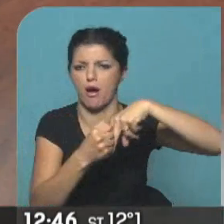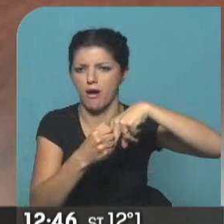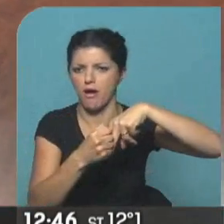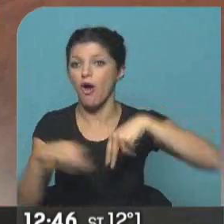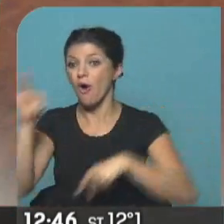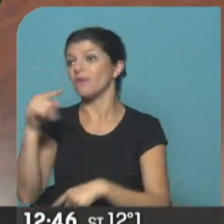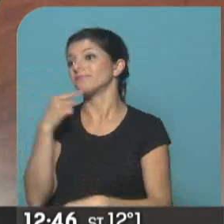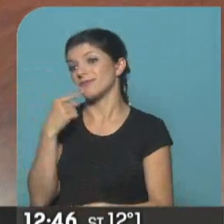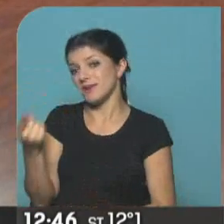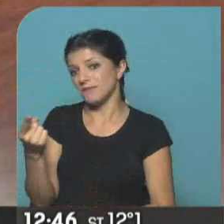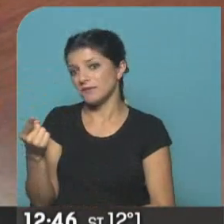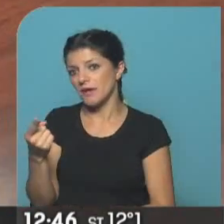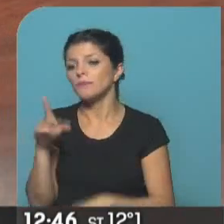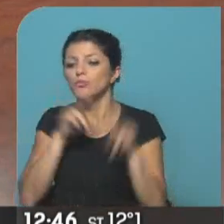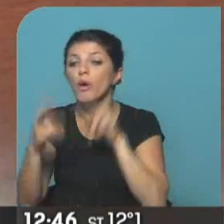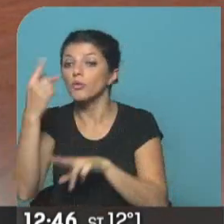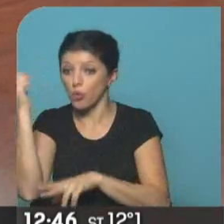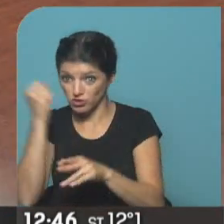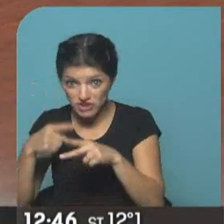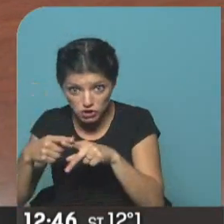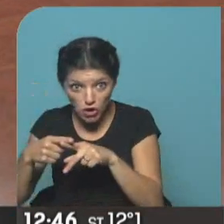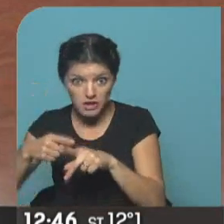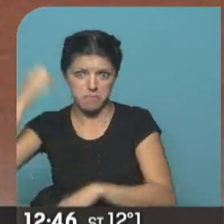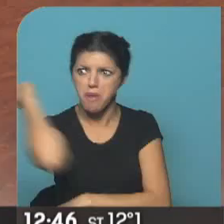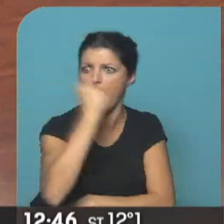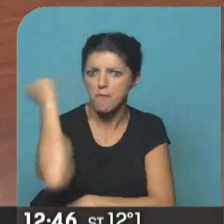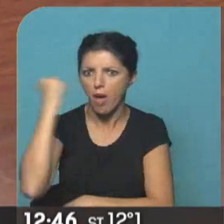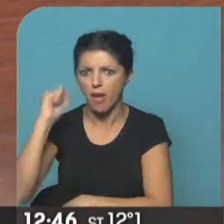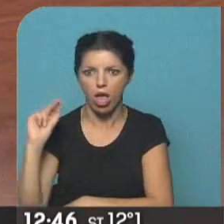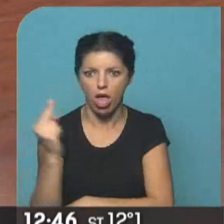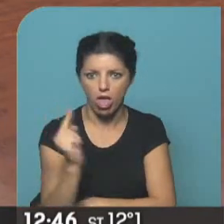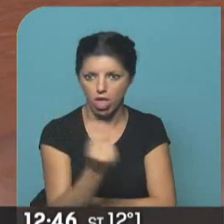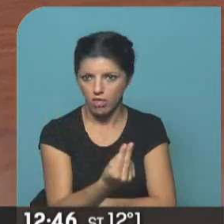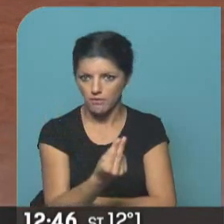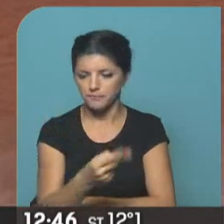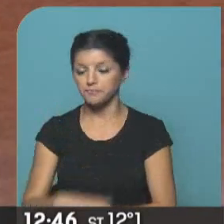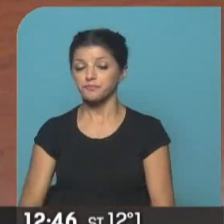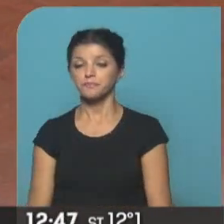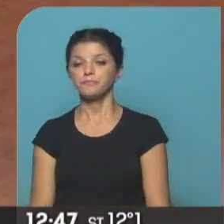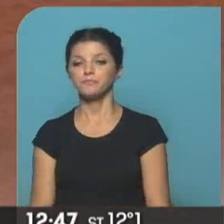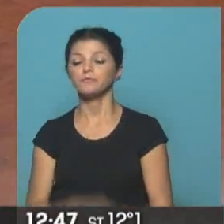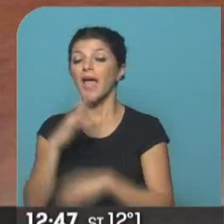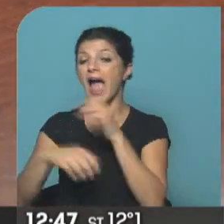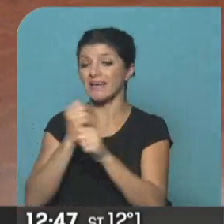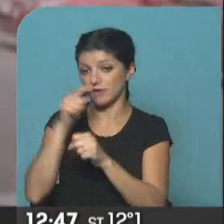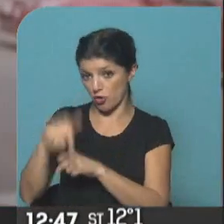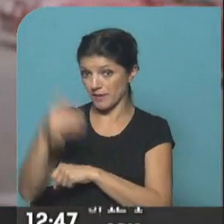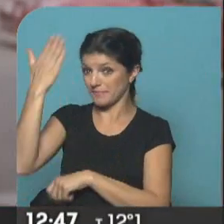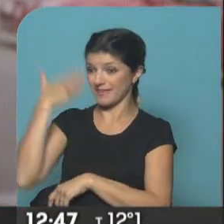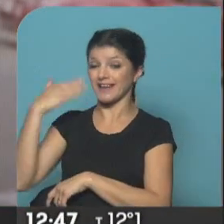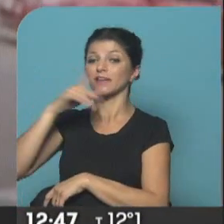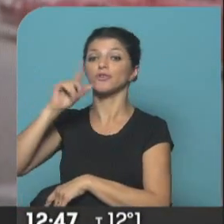tomen un cuchillo y maten gente por la calle. Hasta ahora, desde Niza, es decir, desde el 14 de julio de